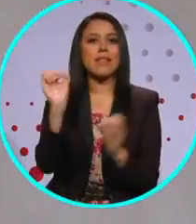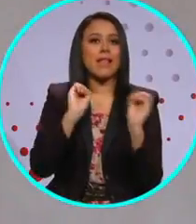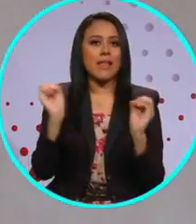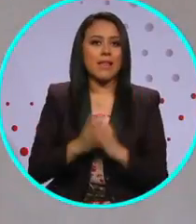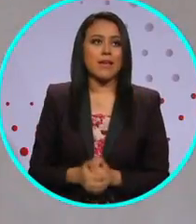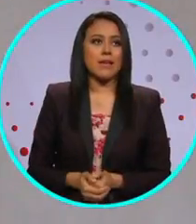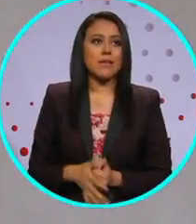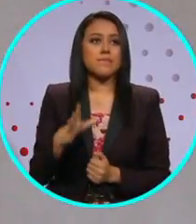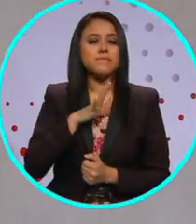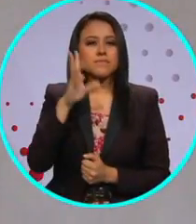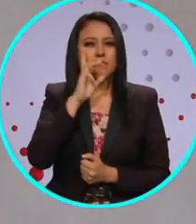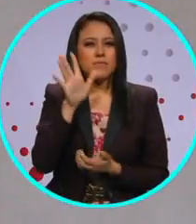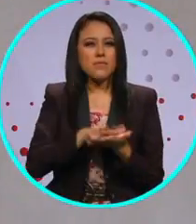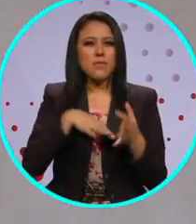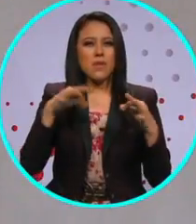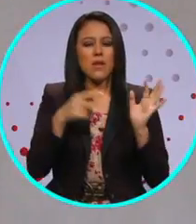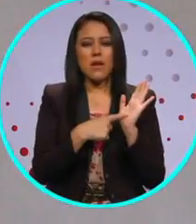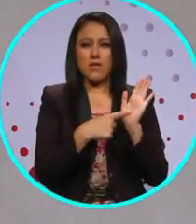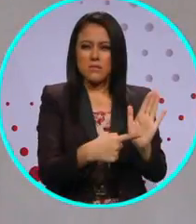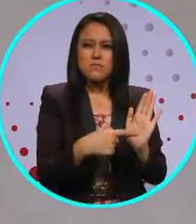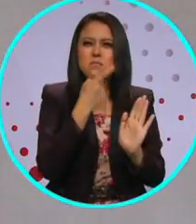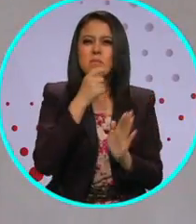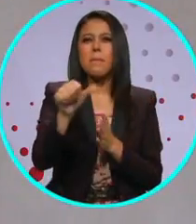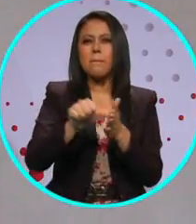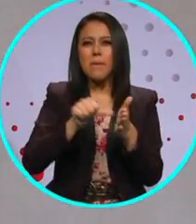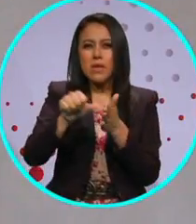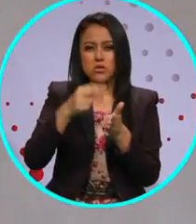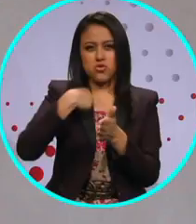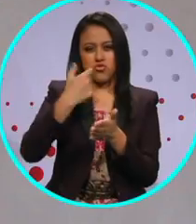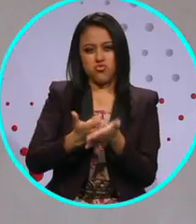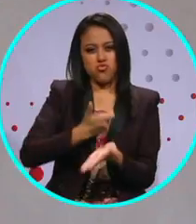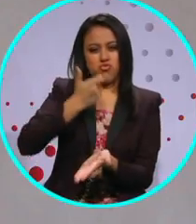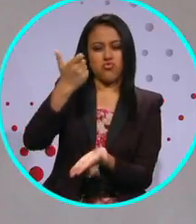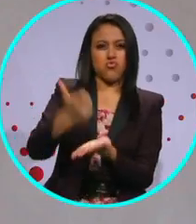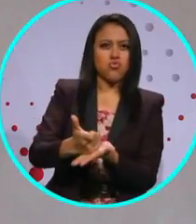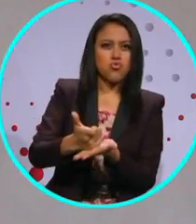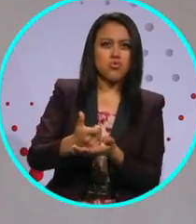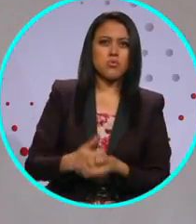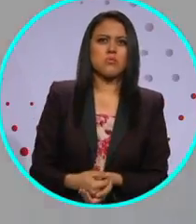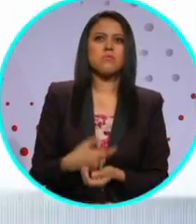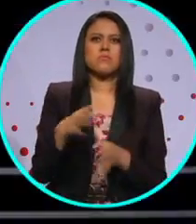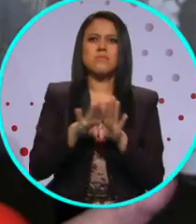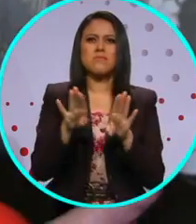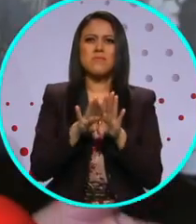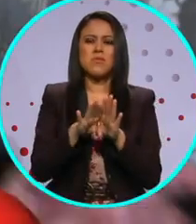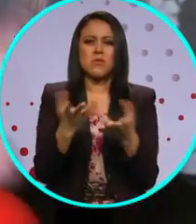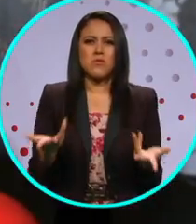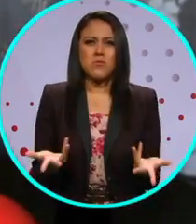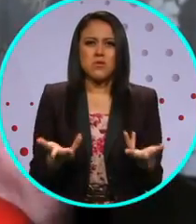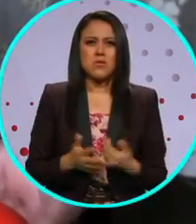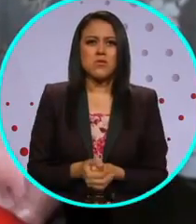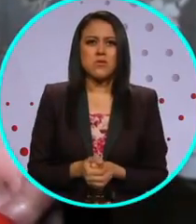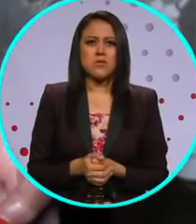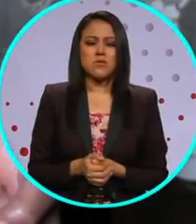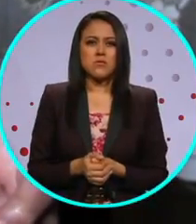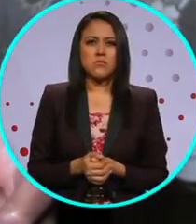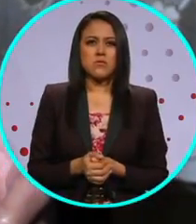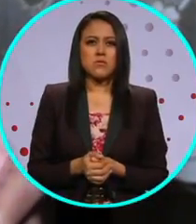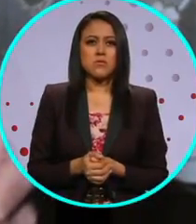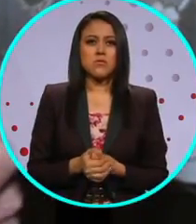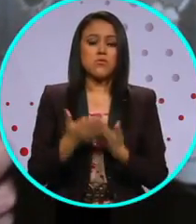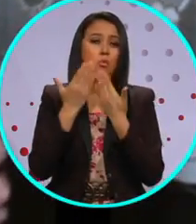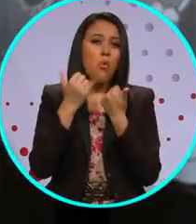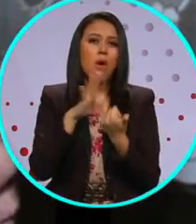los papeles donde dicen que cada mes estuve cobrando. Y le digo yo, pues ¿cuál? Si no tengo, ni saqué la